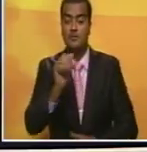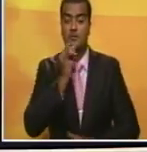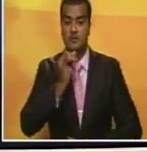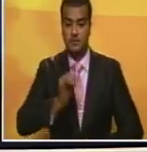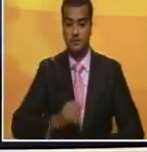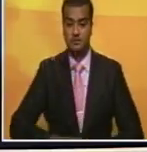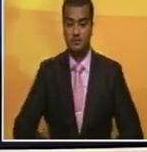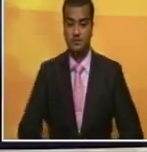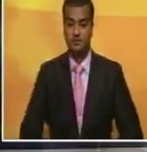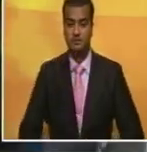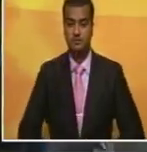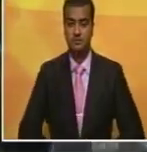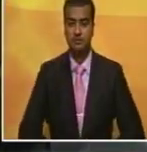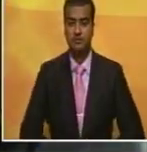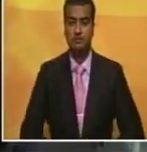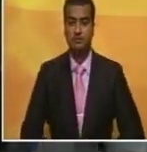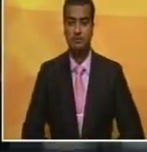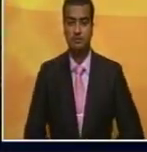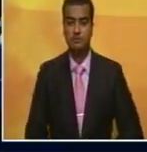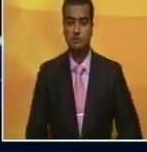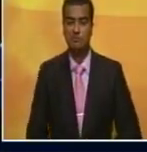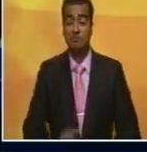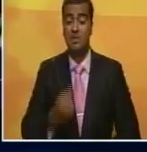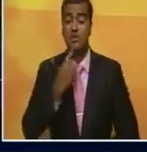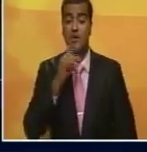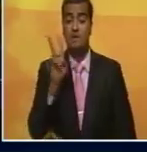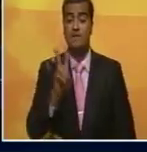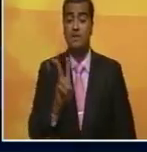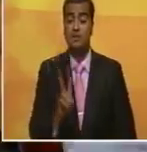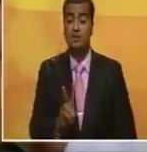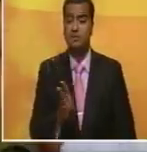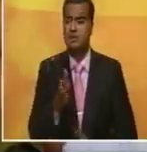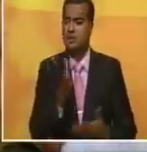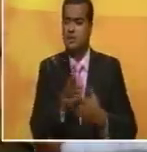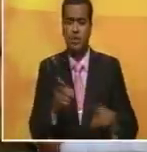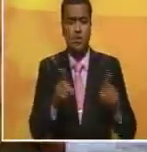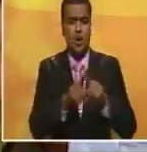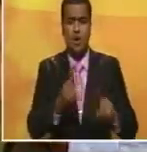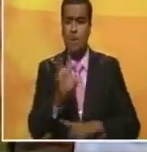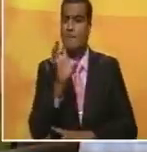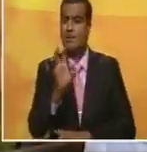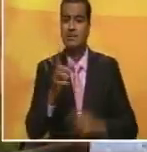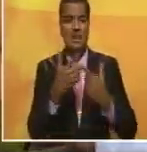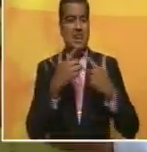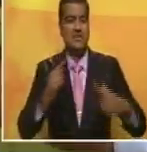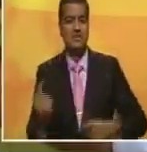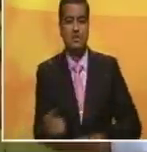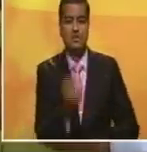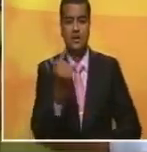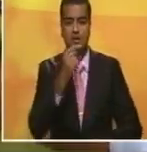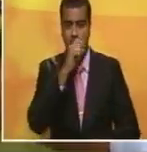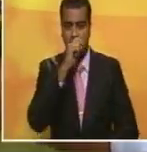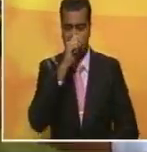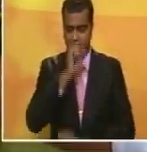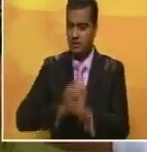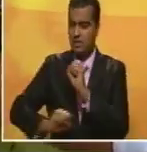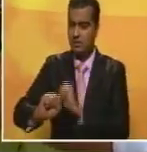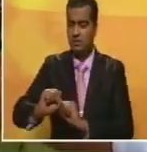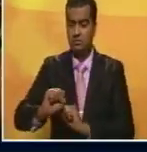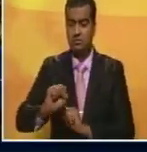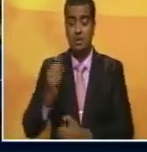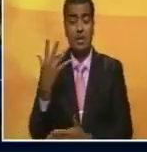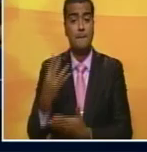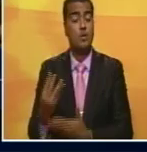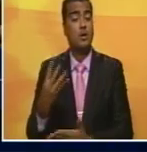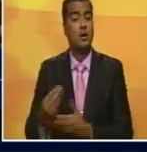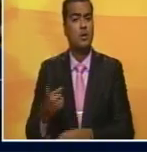trae esta información. Indicó que Venezuela es y seguirá siendo un país libre y soberano. Rechazamos desde el Estado